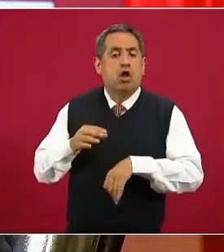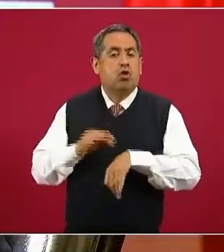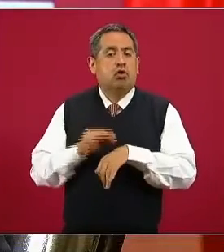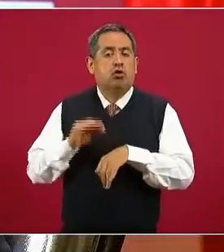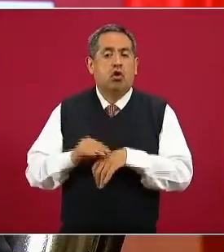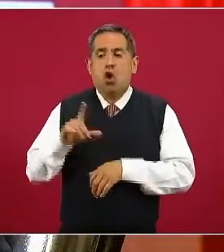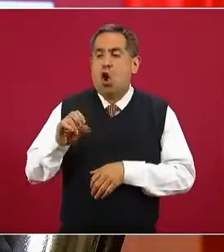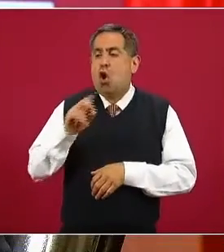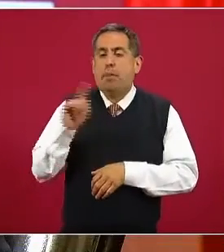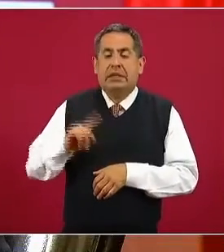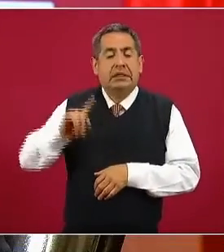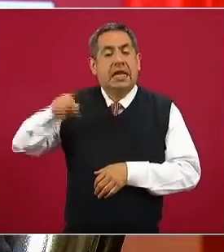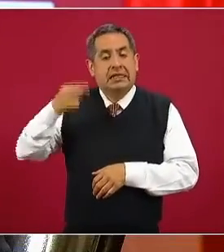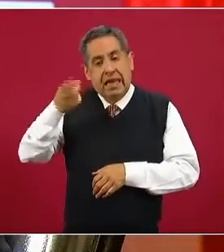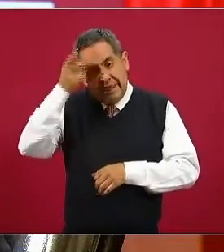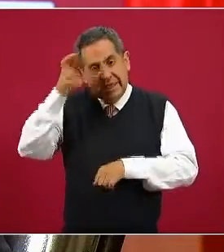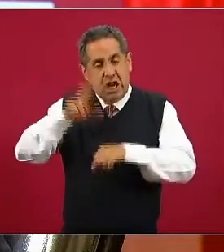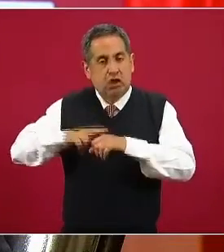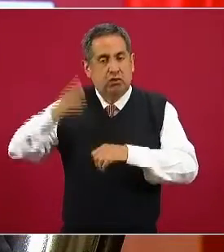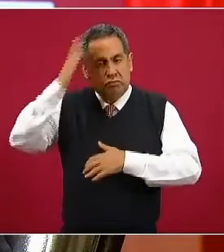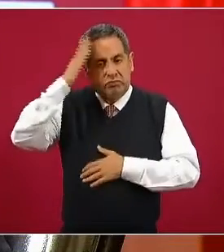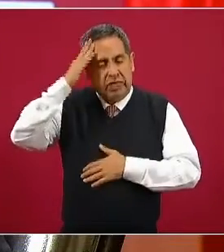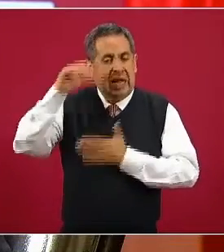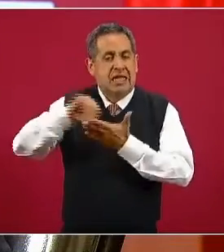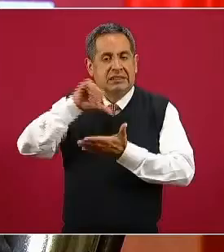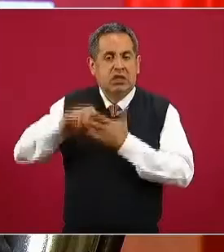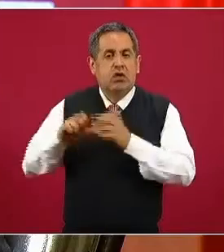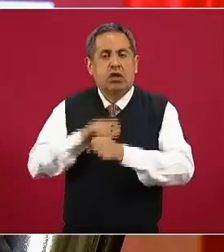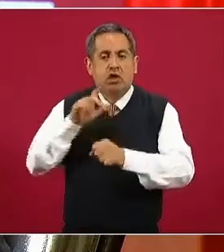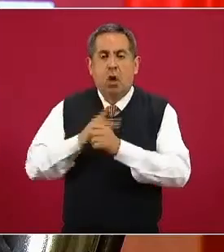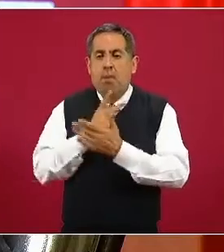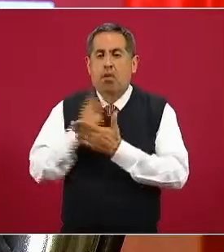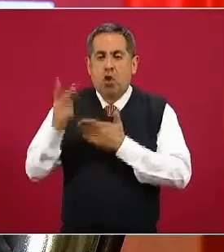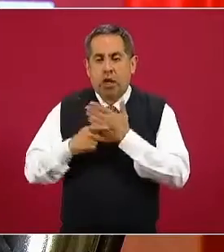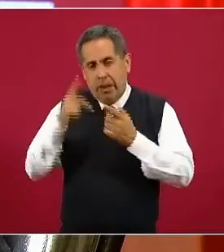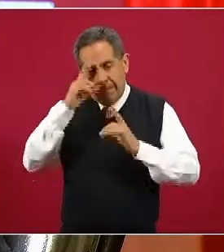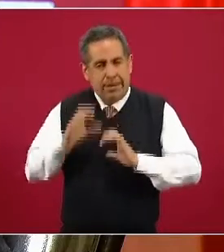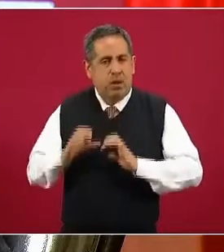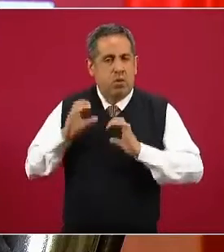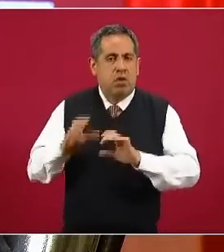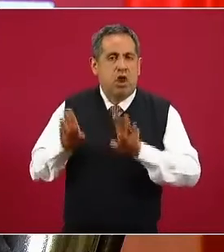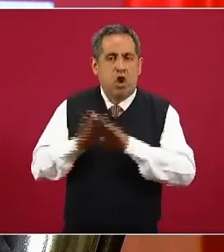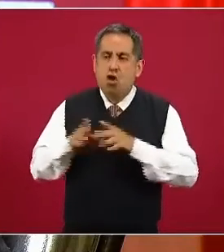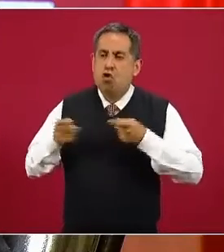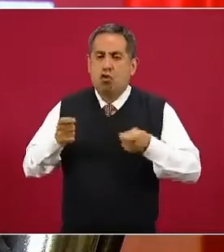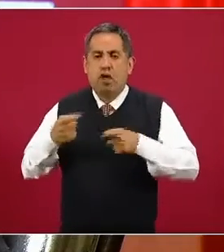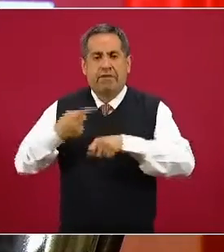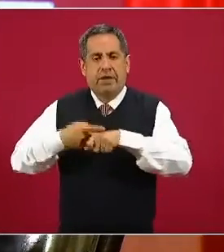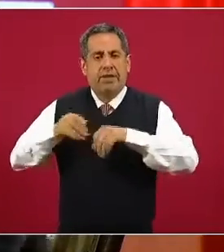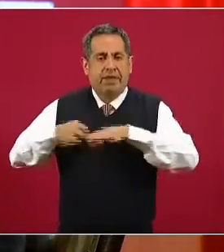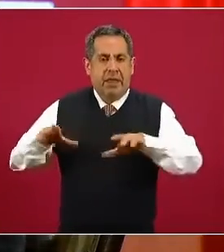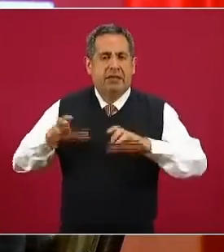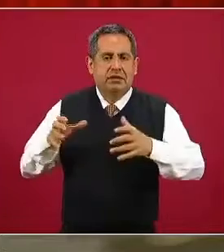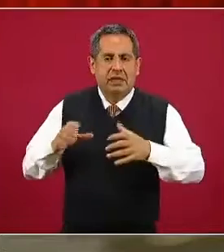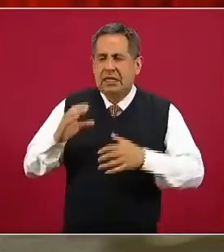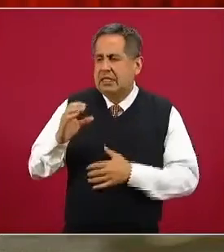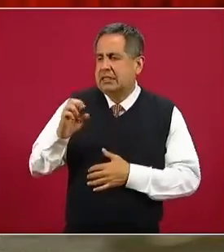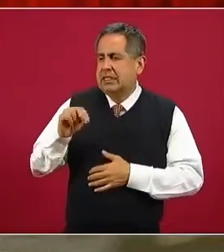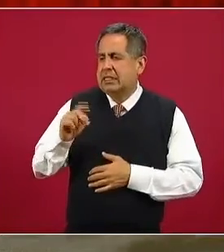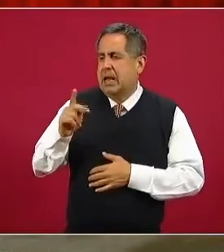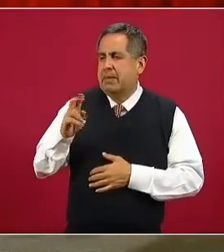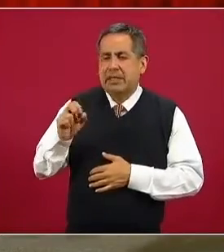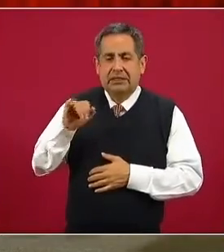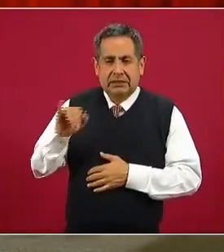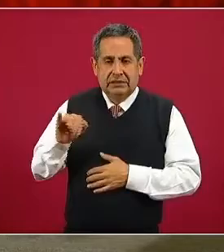Ridaura, quien es el director general del Centro Nacional de Programas Preventivos y Control de Enfermedades, CENAPRESE, en donde